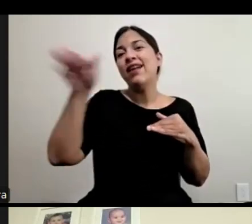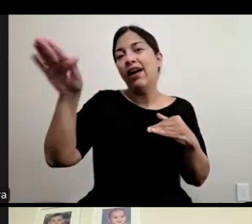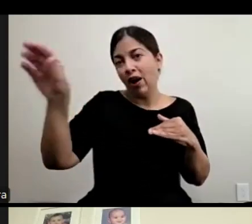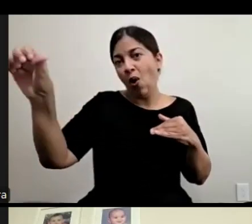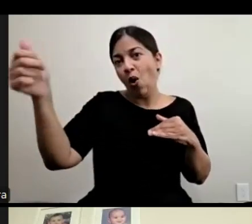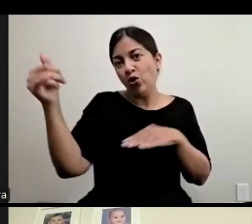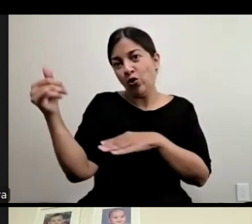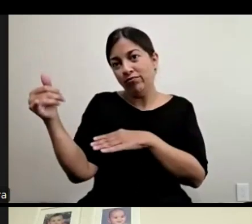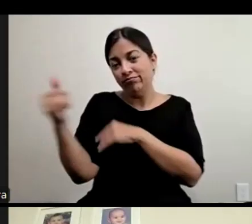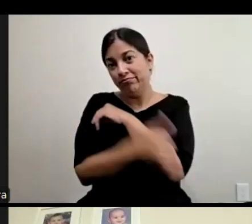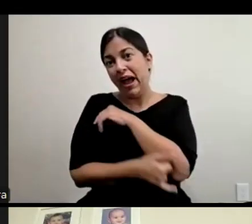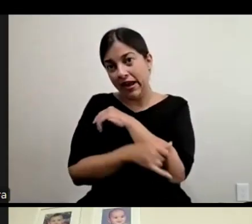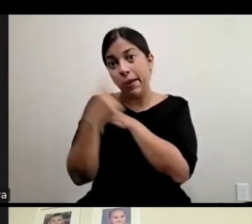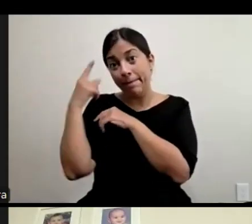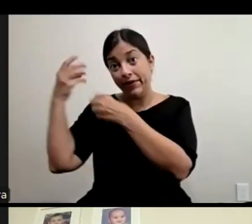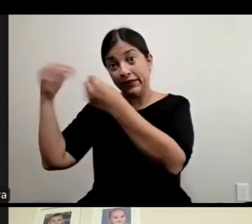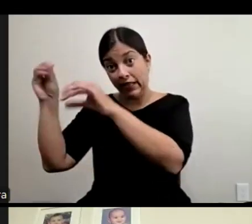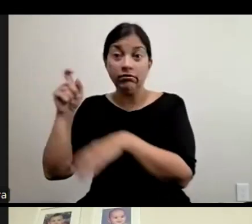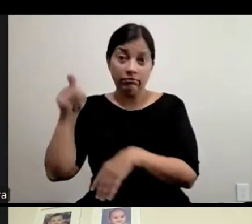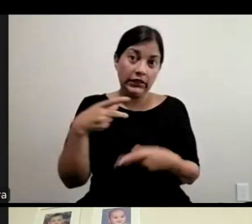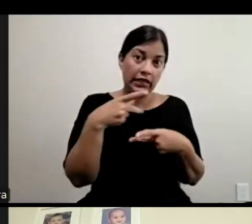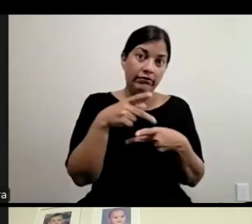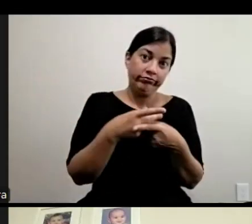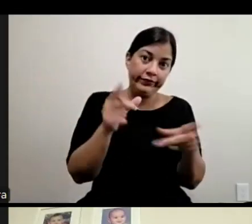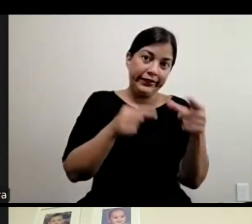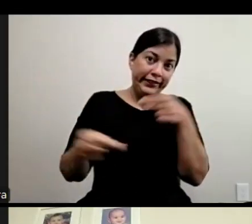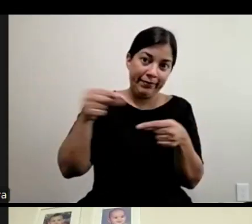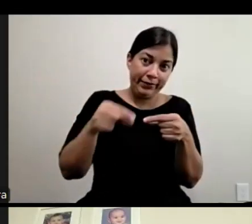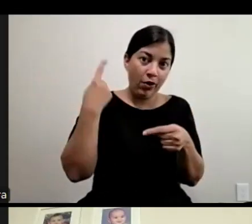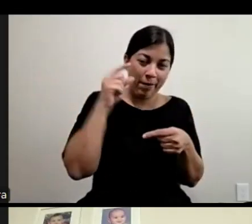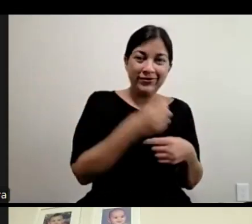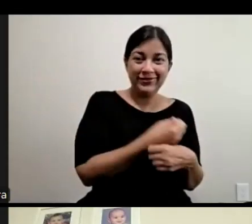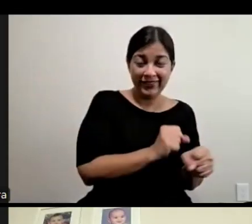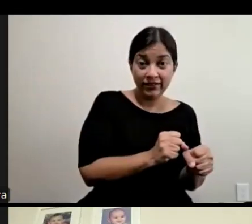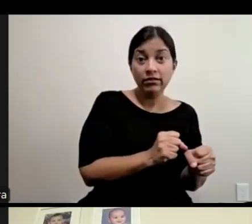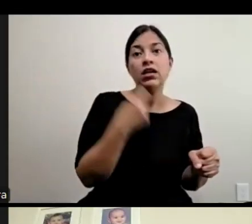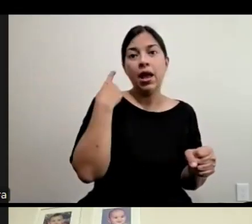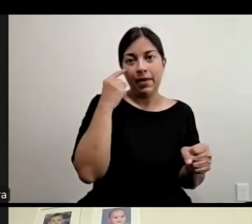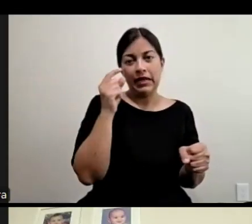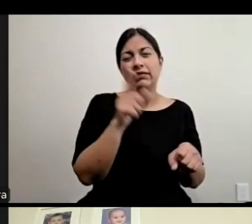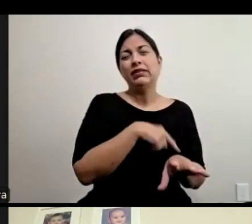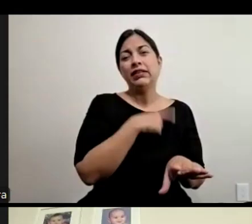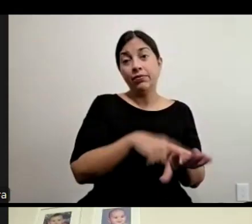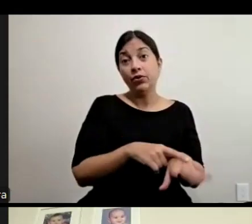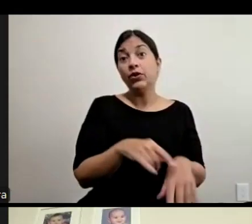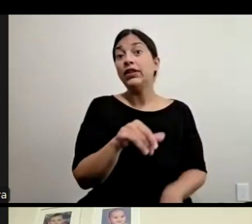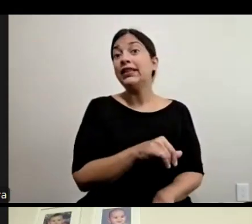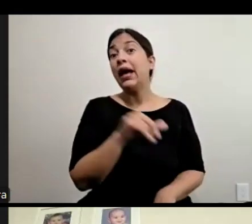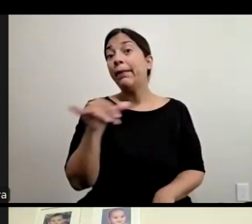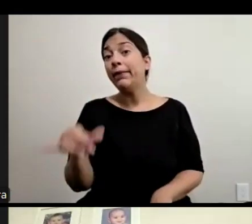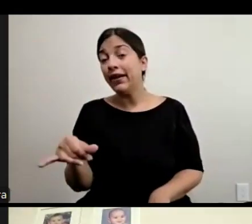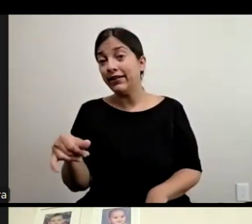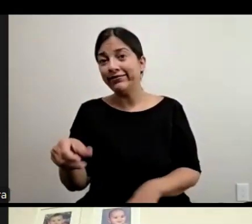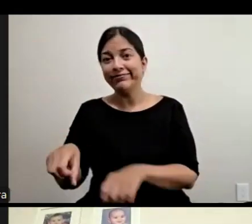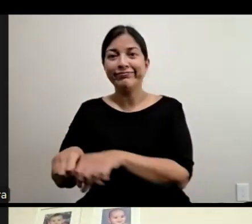es que para que el alimento no se dañe tan rápido, lo cosechan antes de tiempo, contando